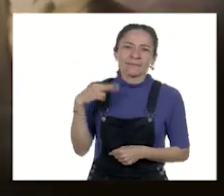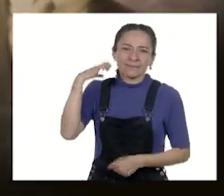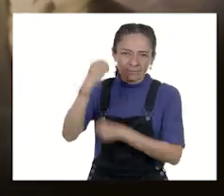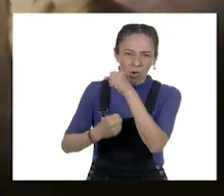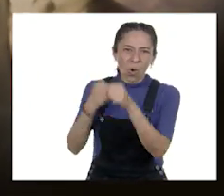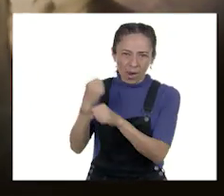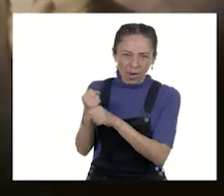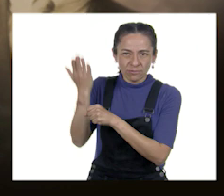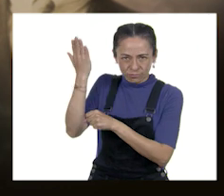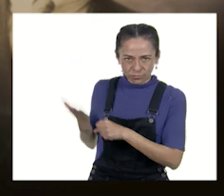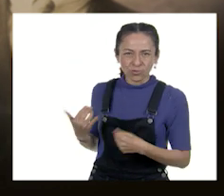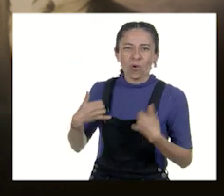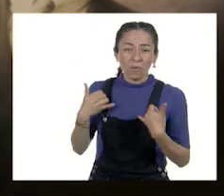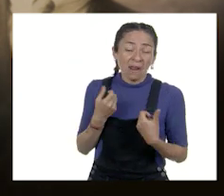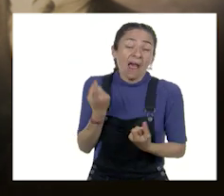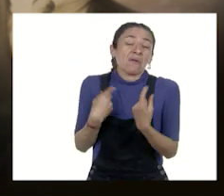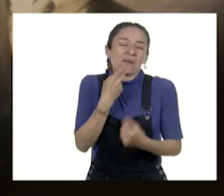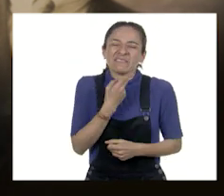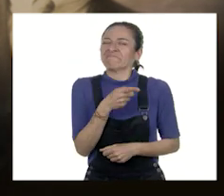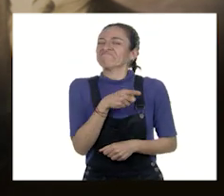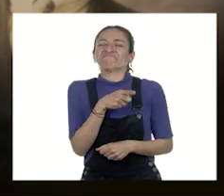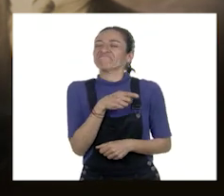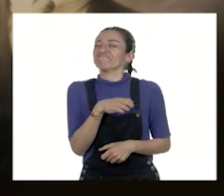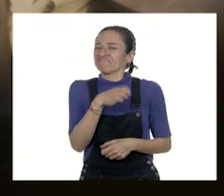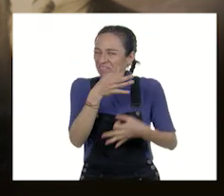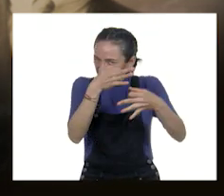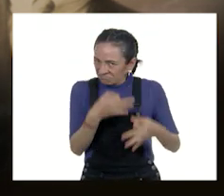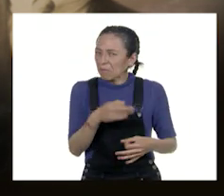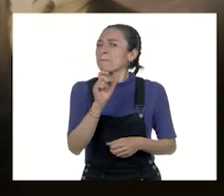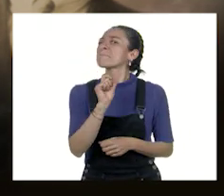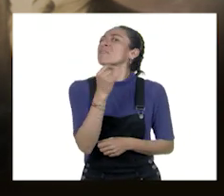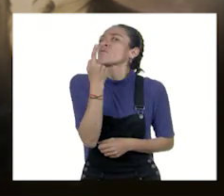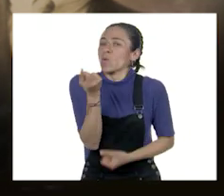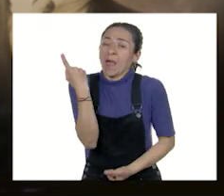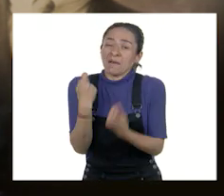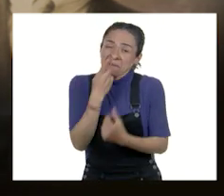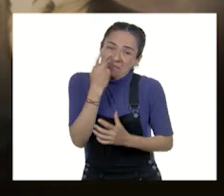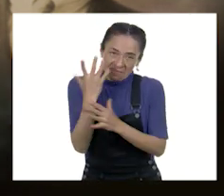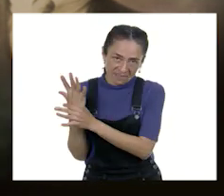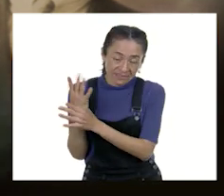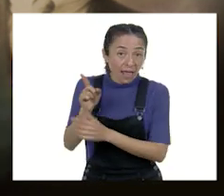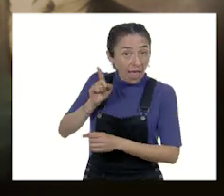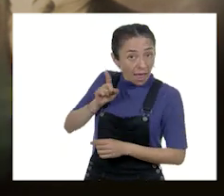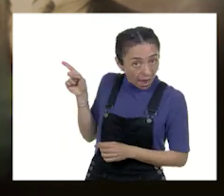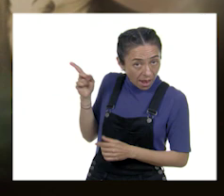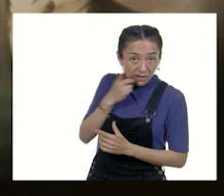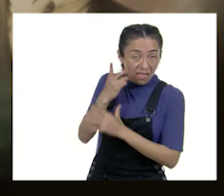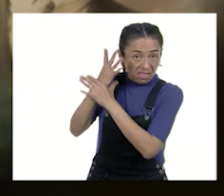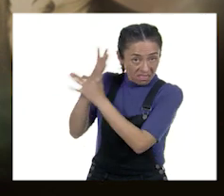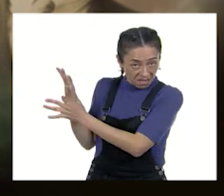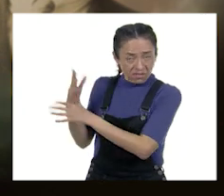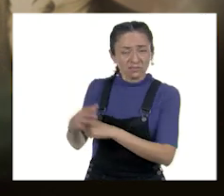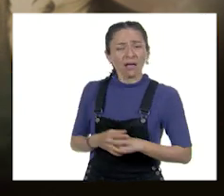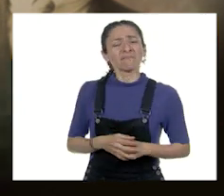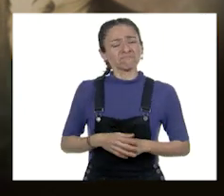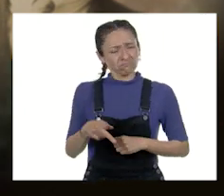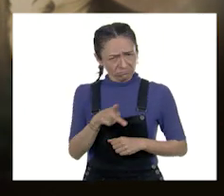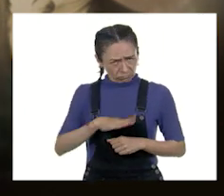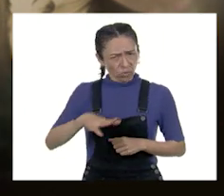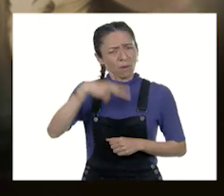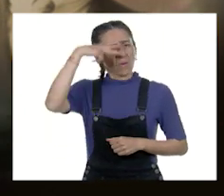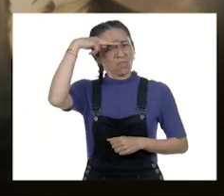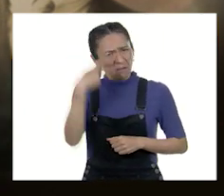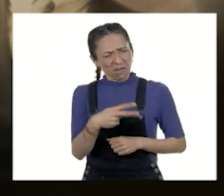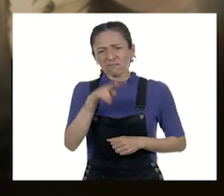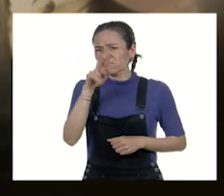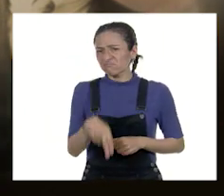tenía apenas 21. Bueno, pues él dijo: como los mexicanos somos tan impuntuales,